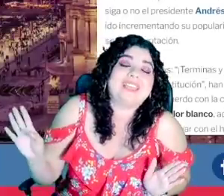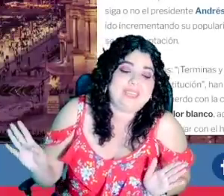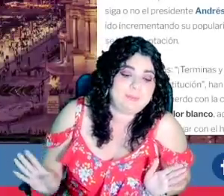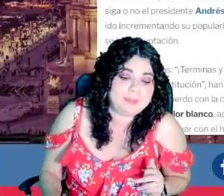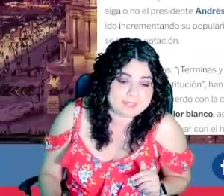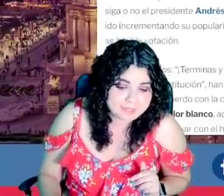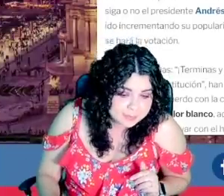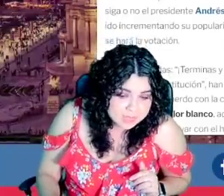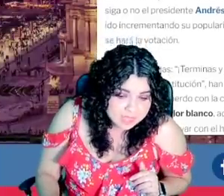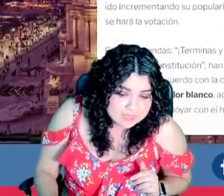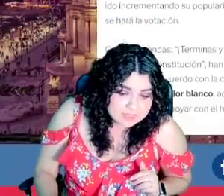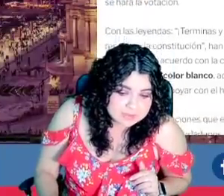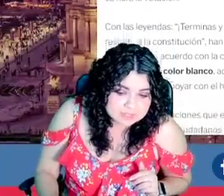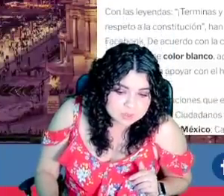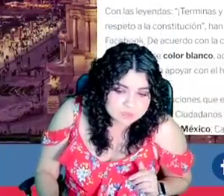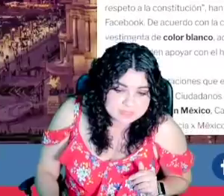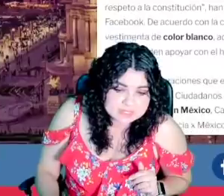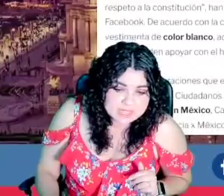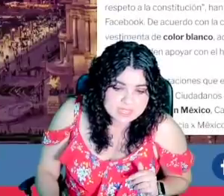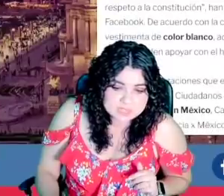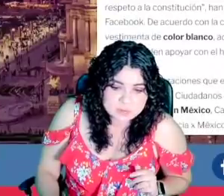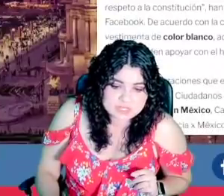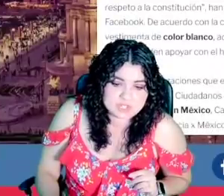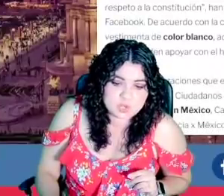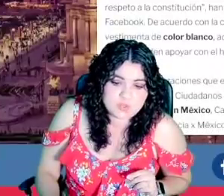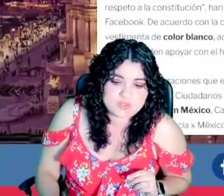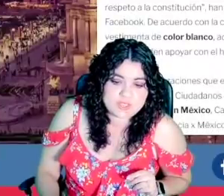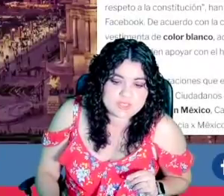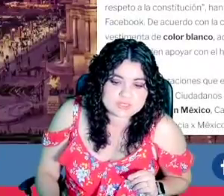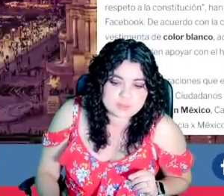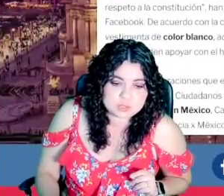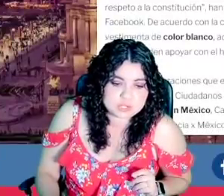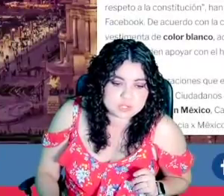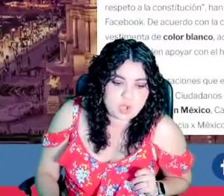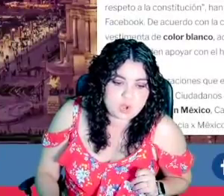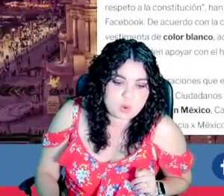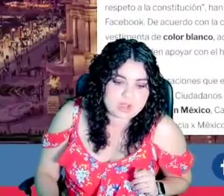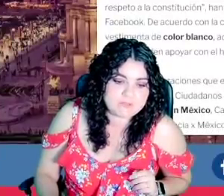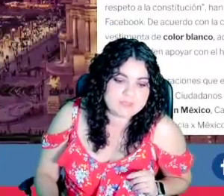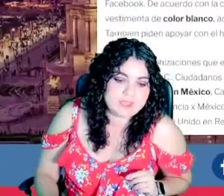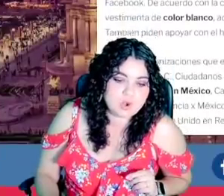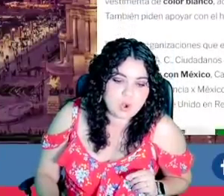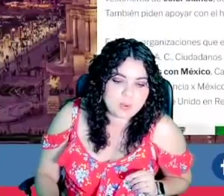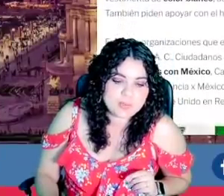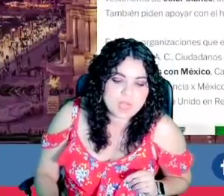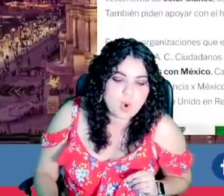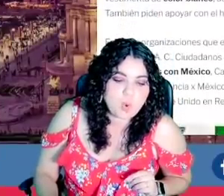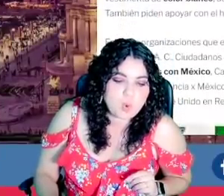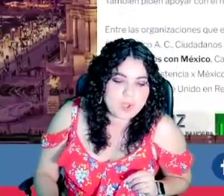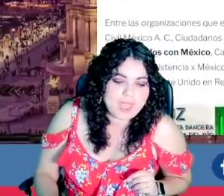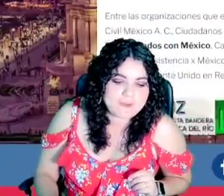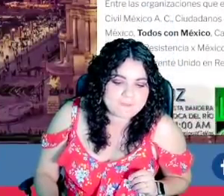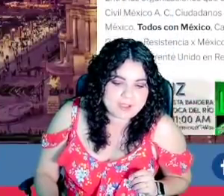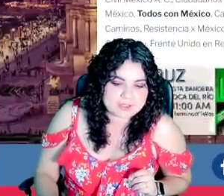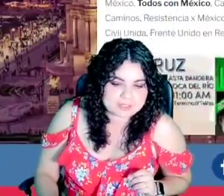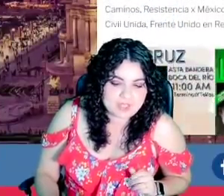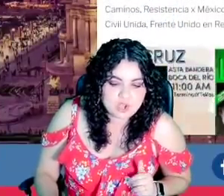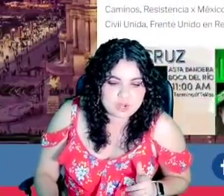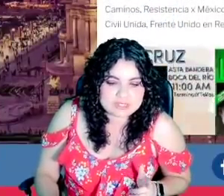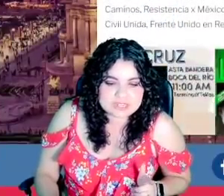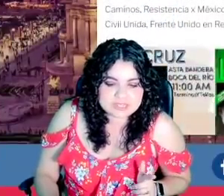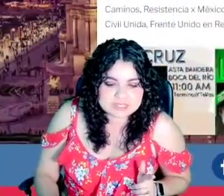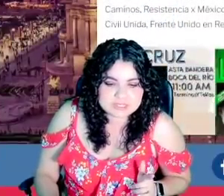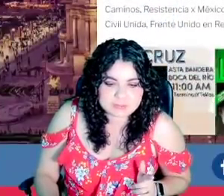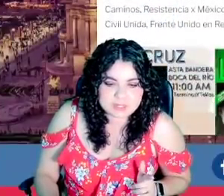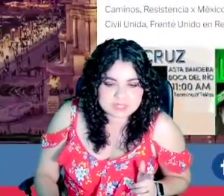cada quien, ¿verdad? Diversas cuentas se expresan en contra de este proceso, el cual califican como una farsa. Con